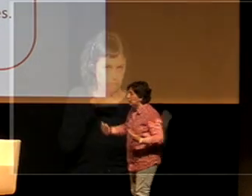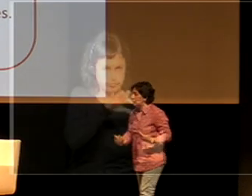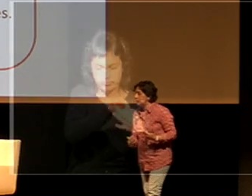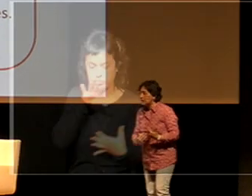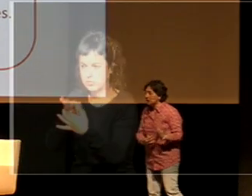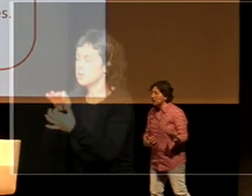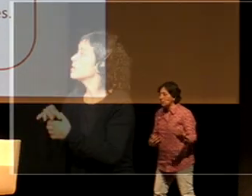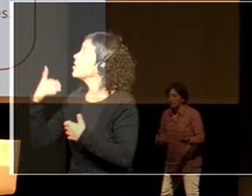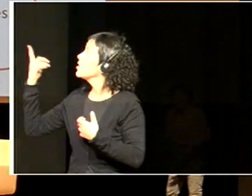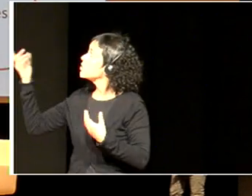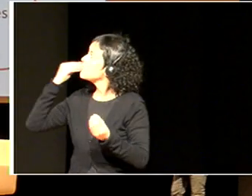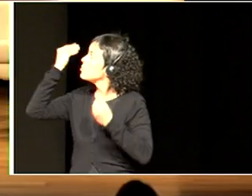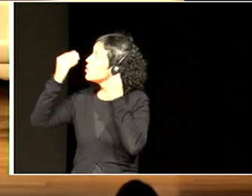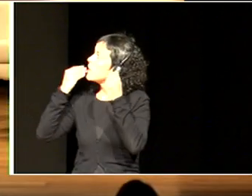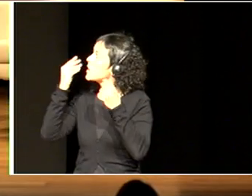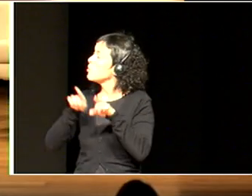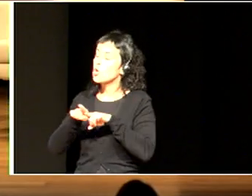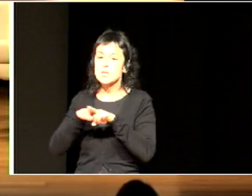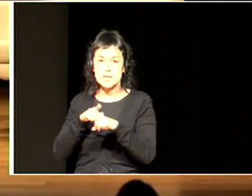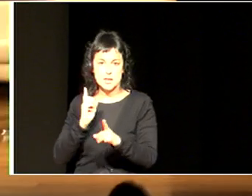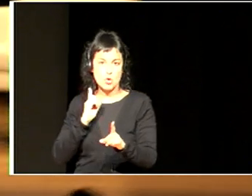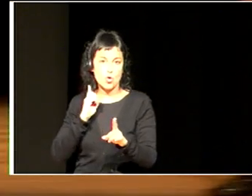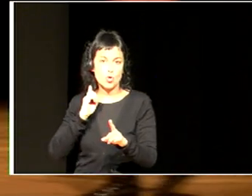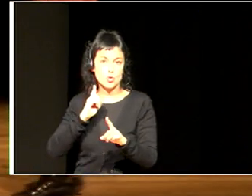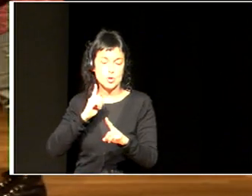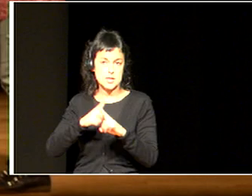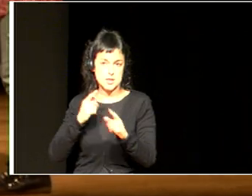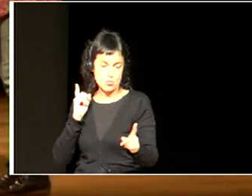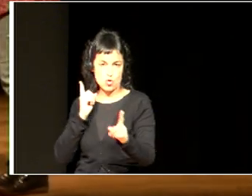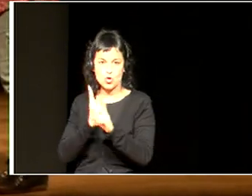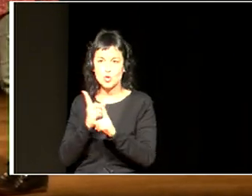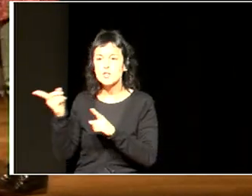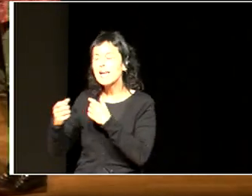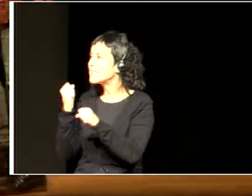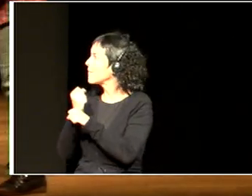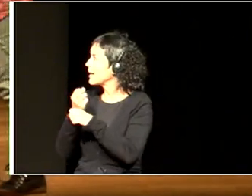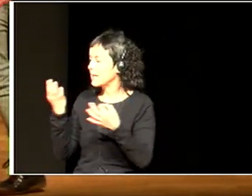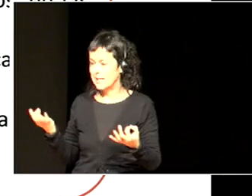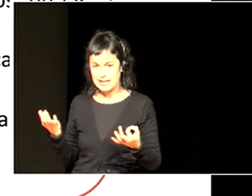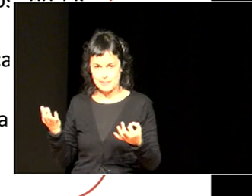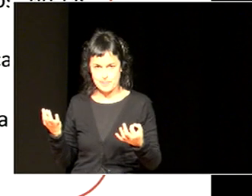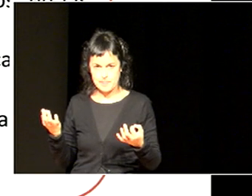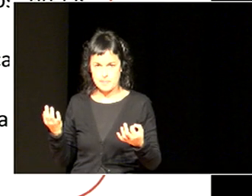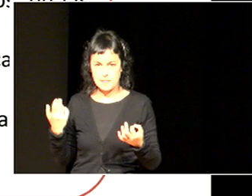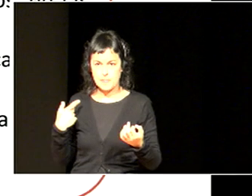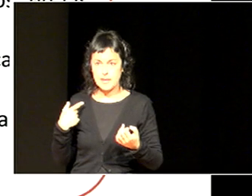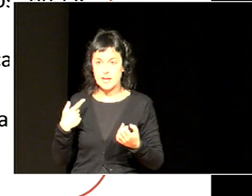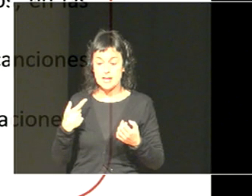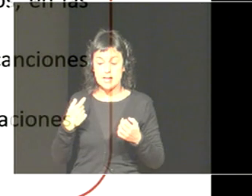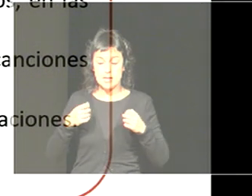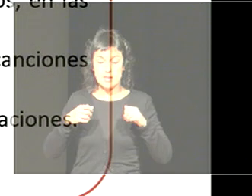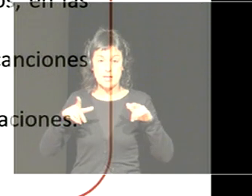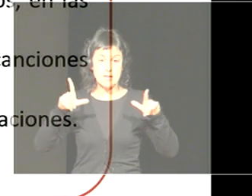pensamiento crítico ante el sexismo en infantil lo que vamos a trabajar sobre todo será el análisis de la actuación de los personajes femeninos